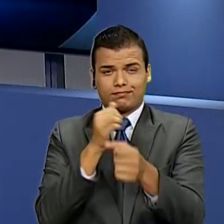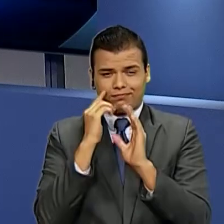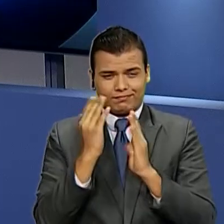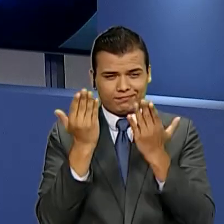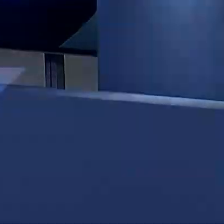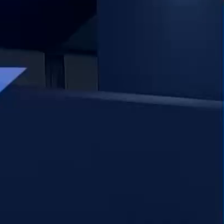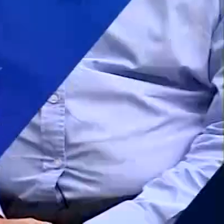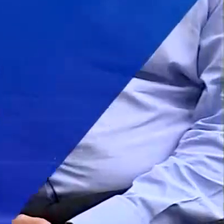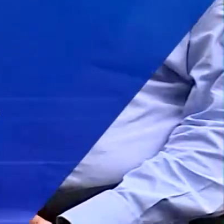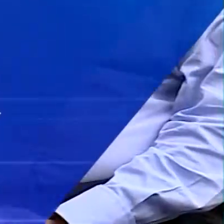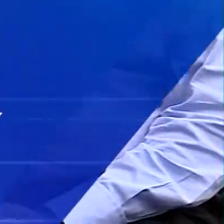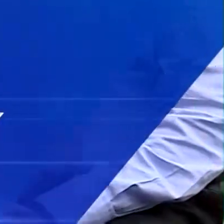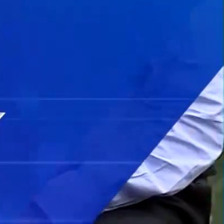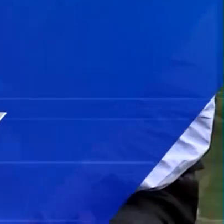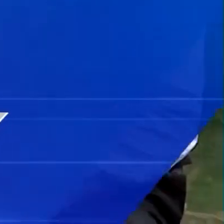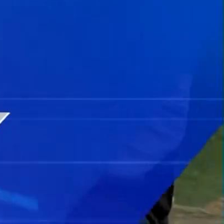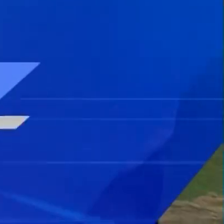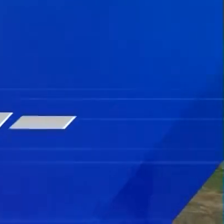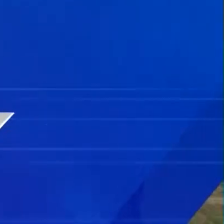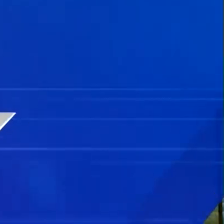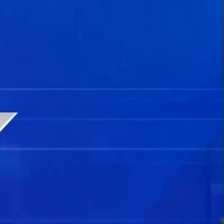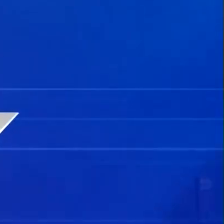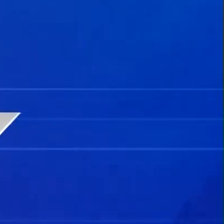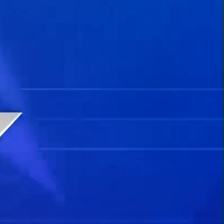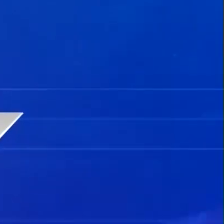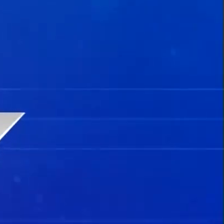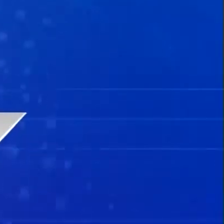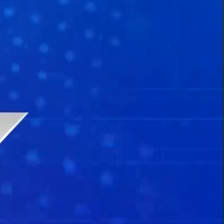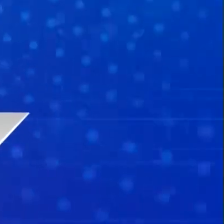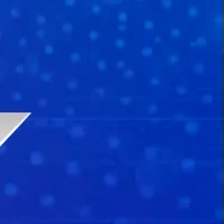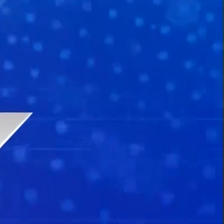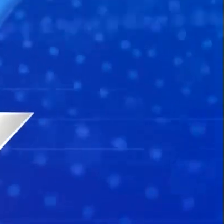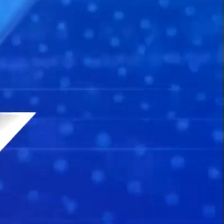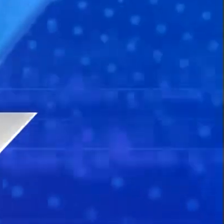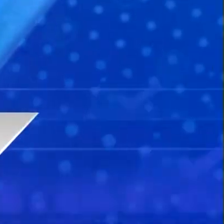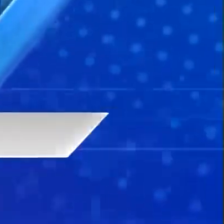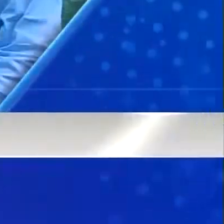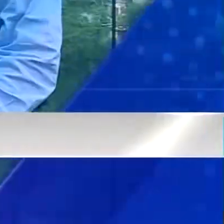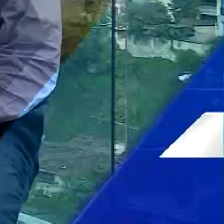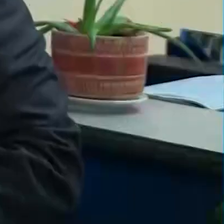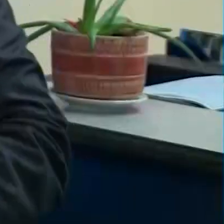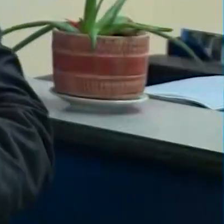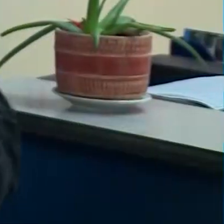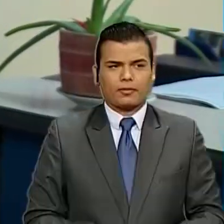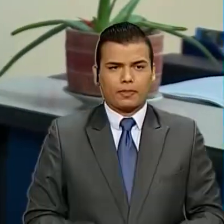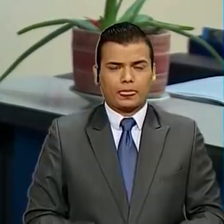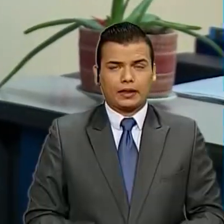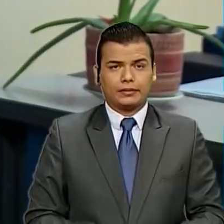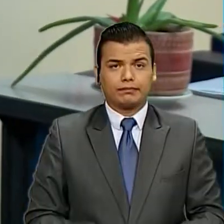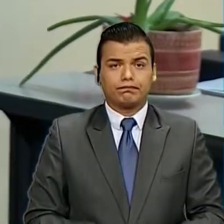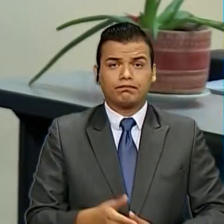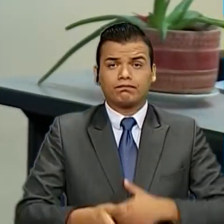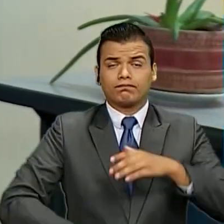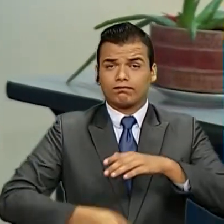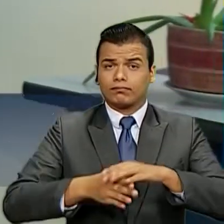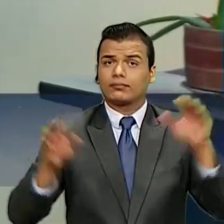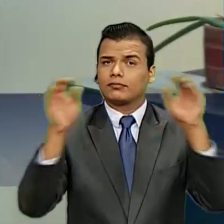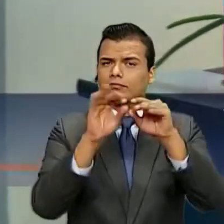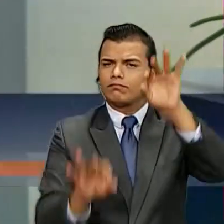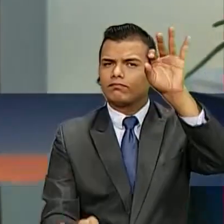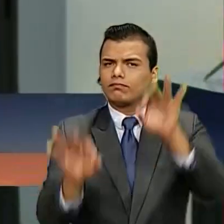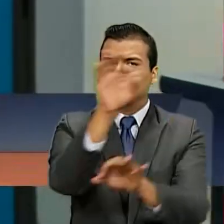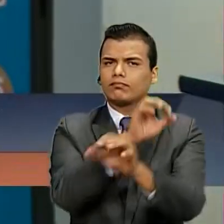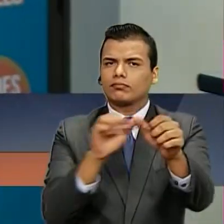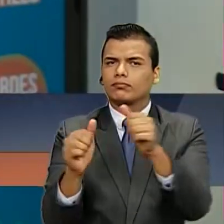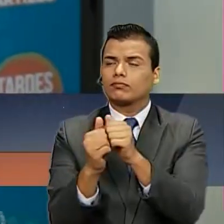Noguera. La entrevista del día con Oscar López Noguera. Muy bien, continuamos aquí en Telepacífico Noticias. Nos